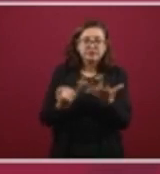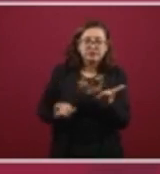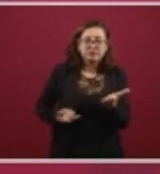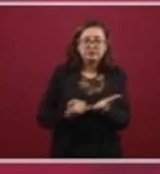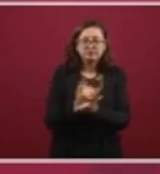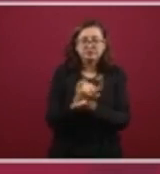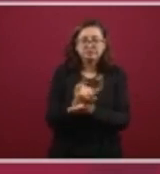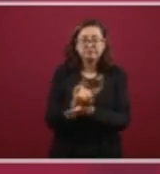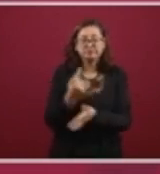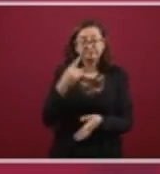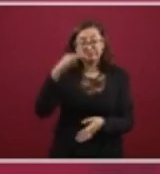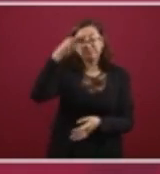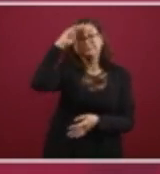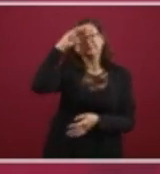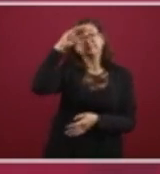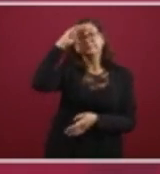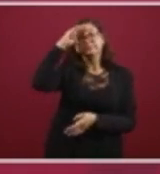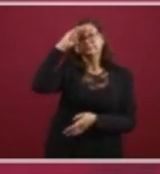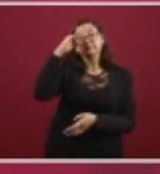una